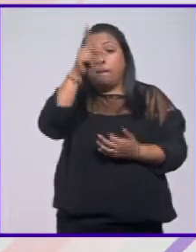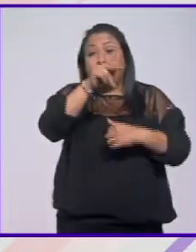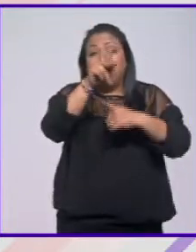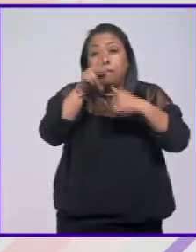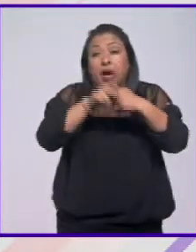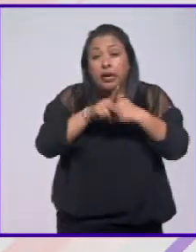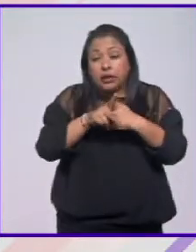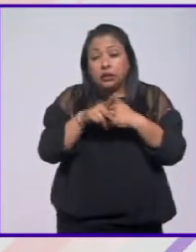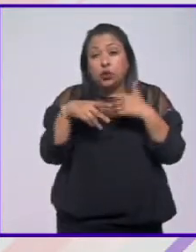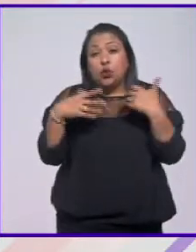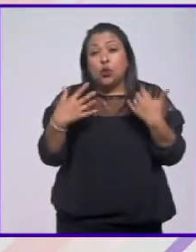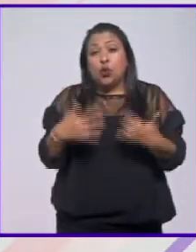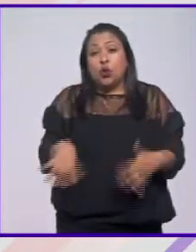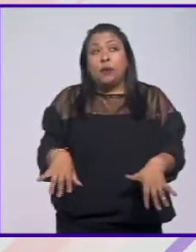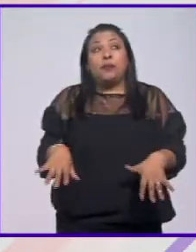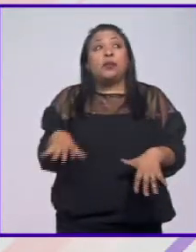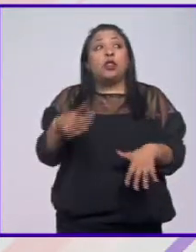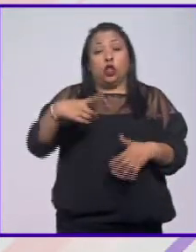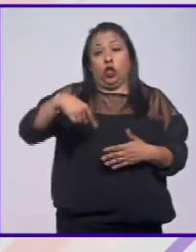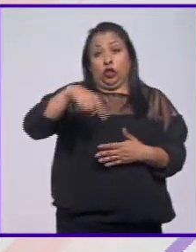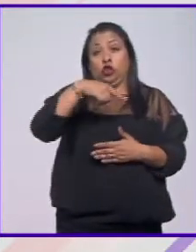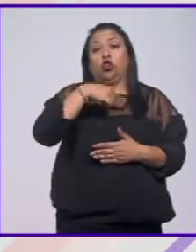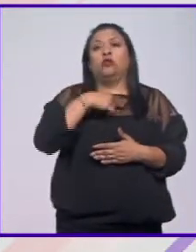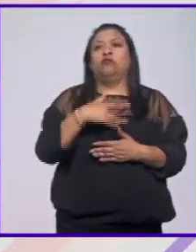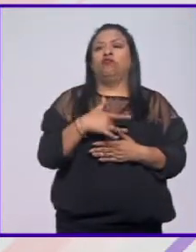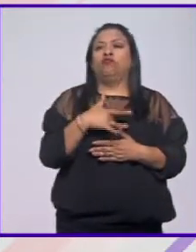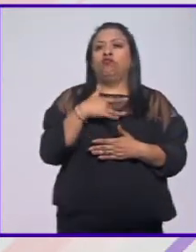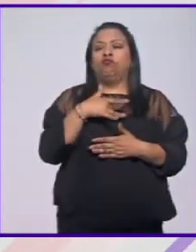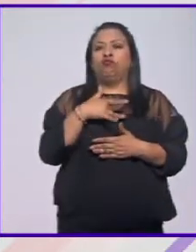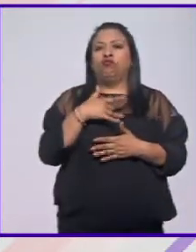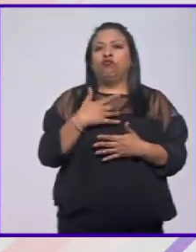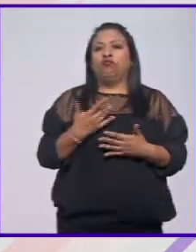nación en donde nosotros nos sentimos